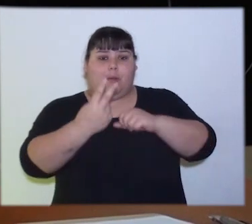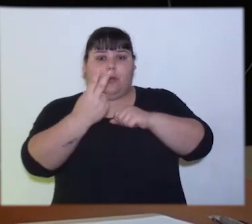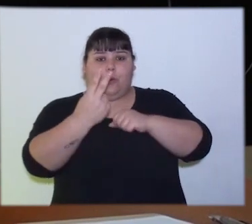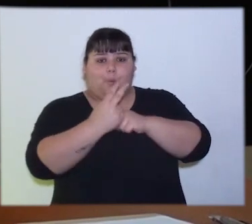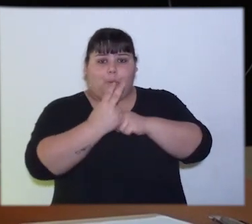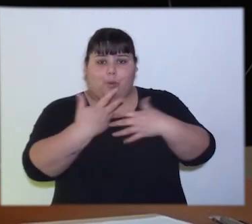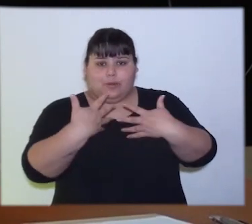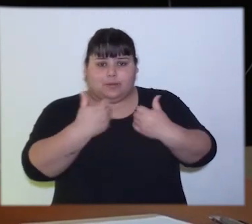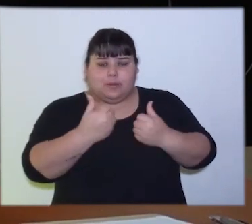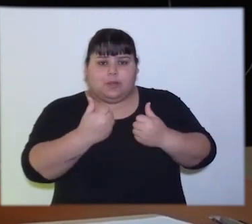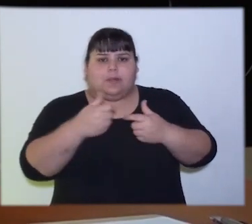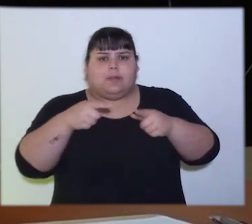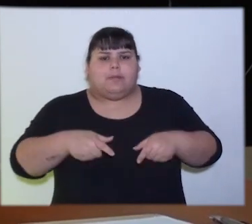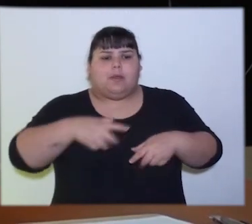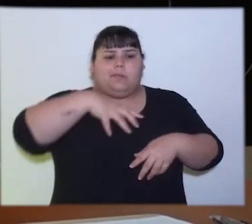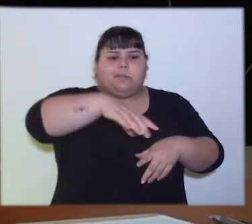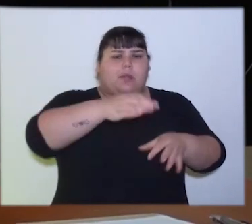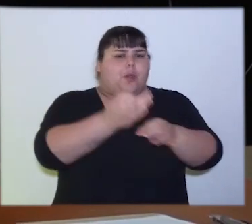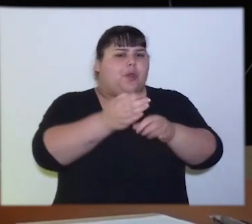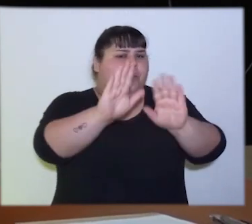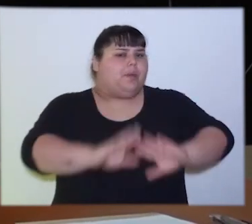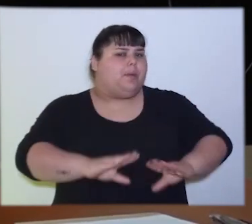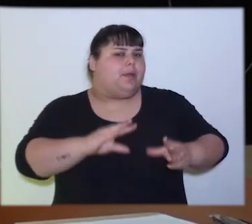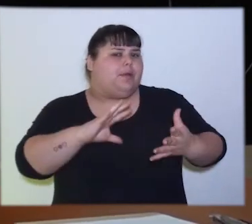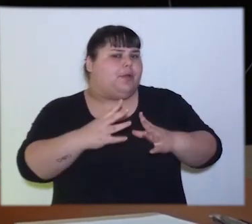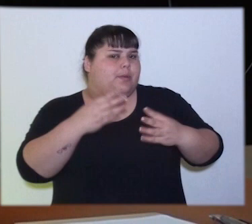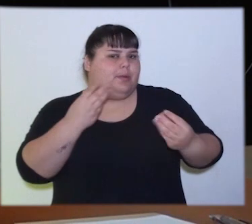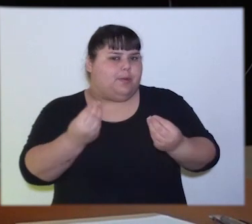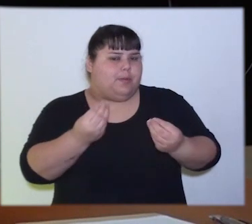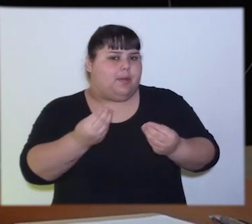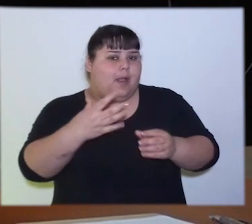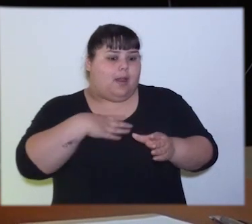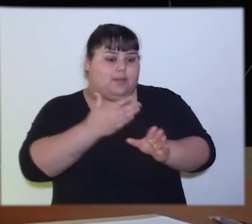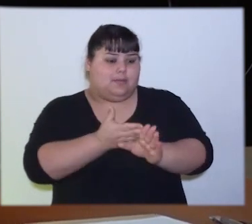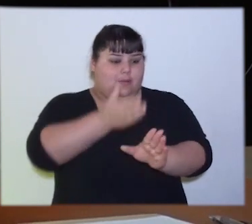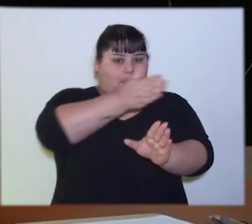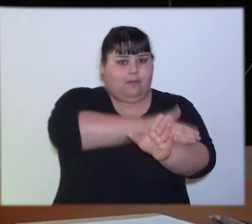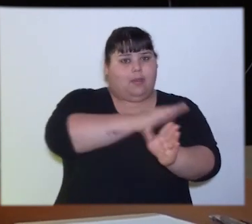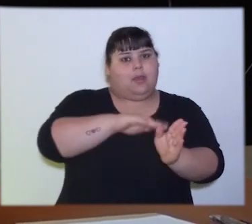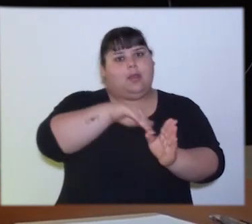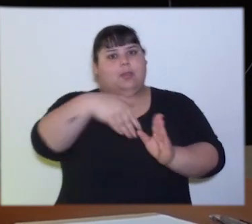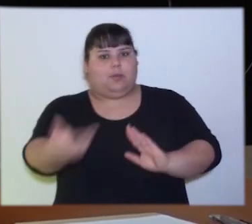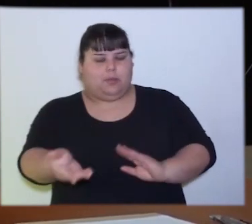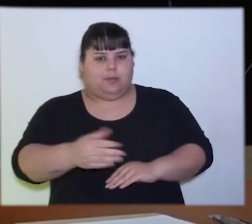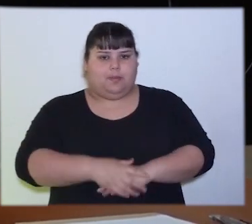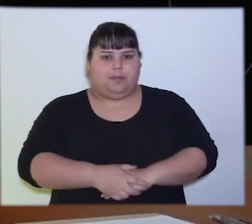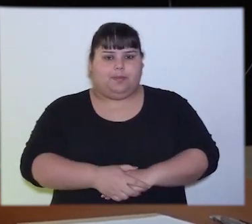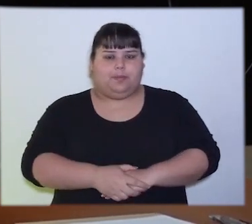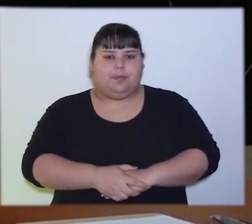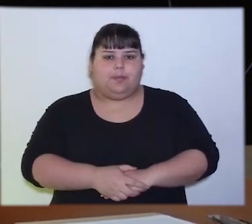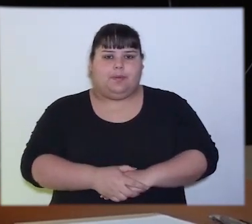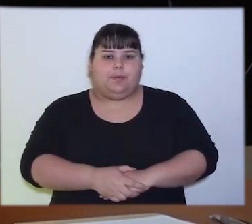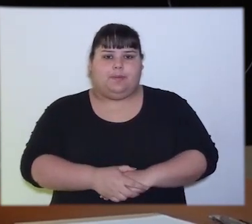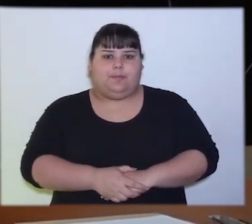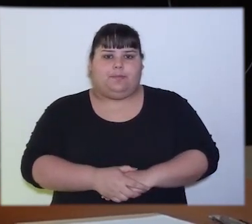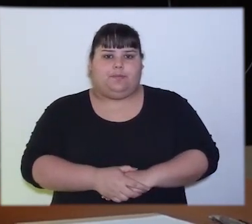de la salud y también la preparación de nuestros establecimientos educativos previo y durante el desarrollo de